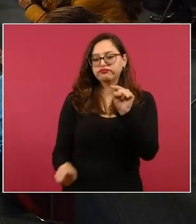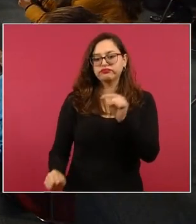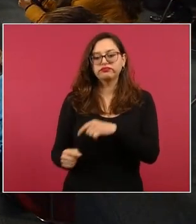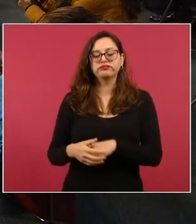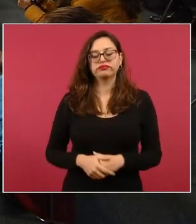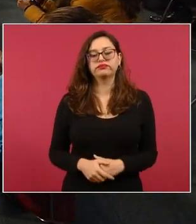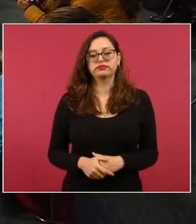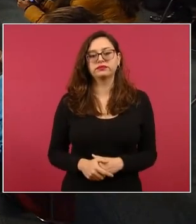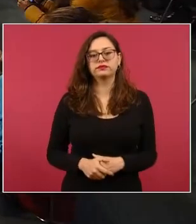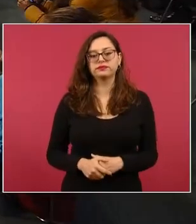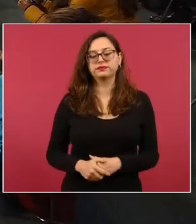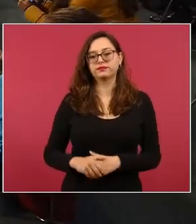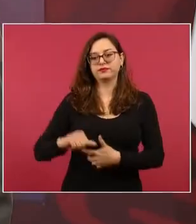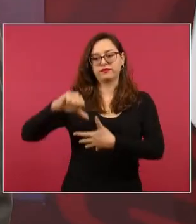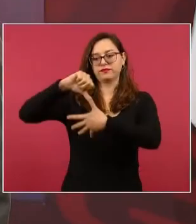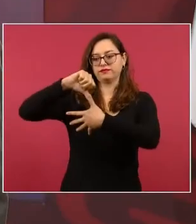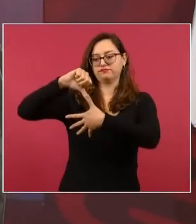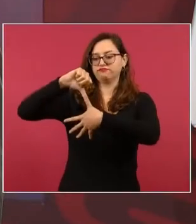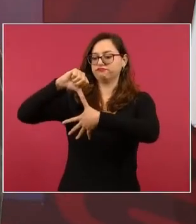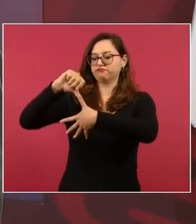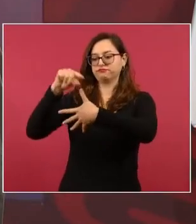una visita que incluya